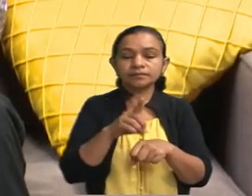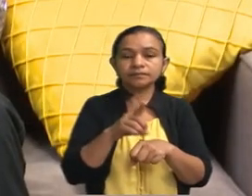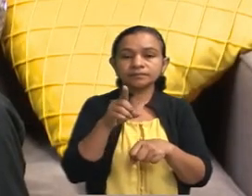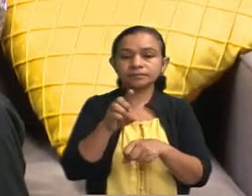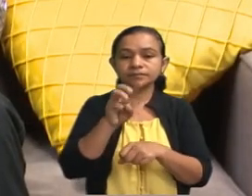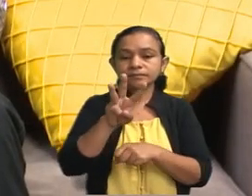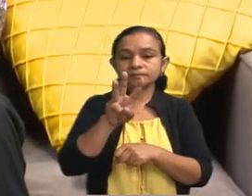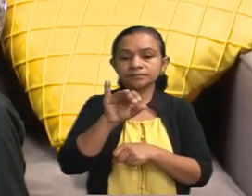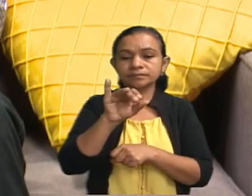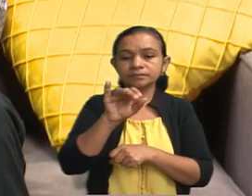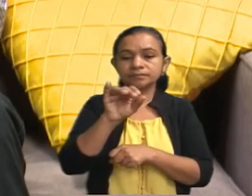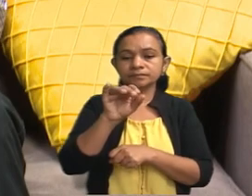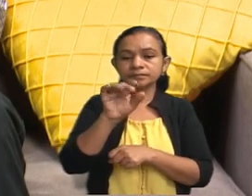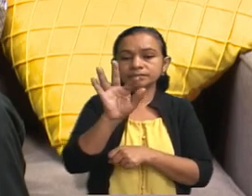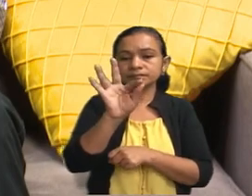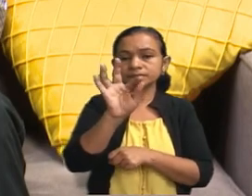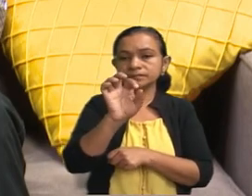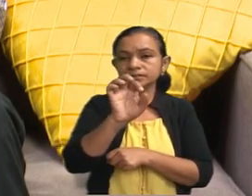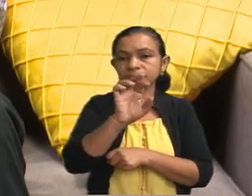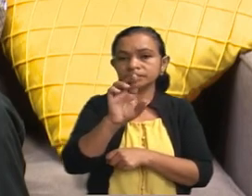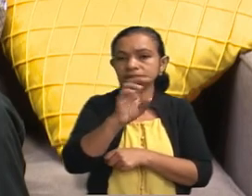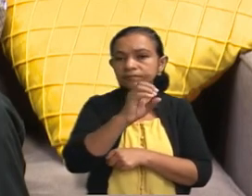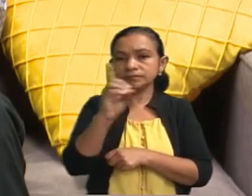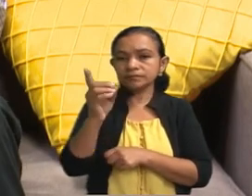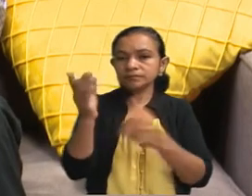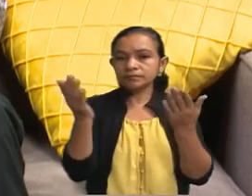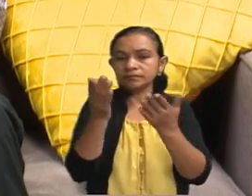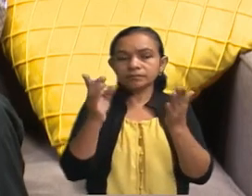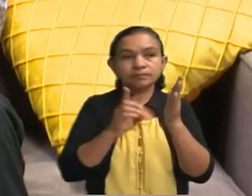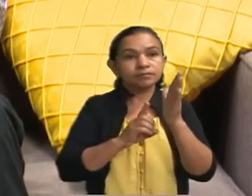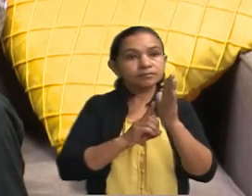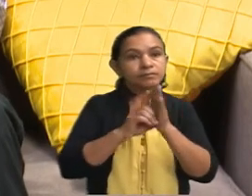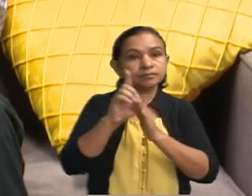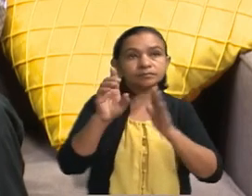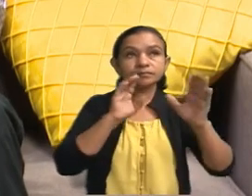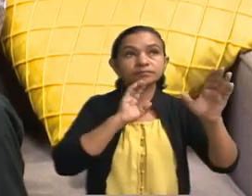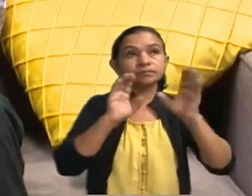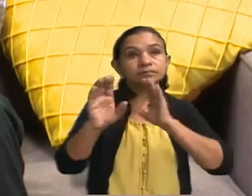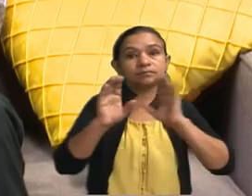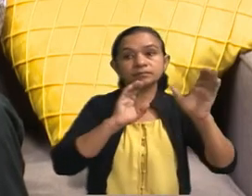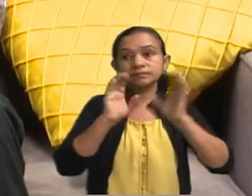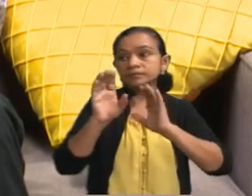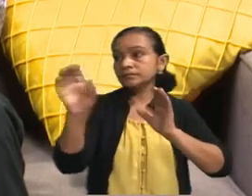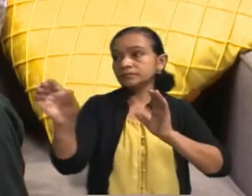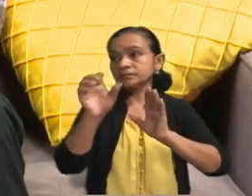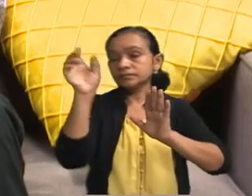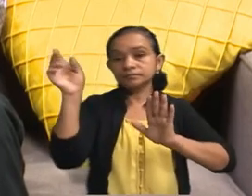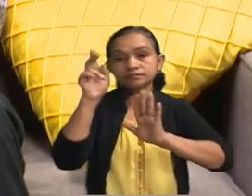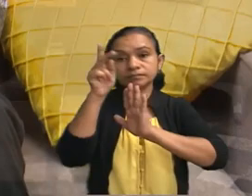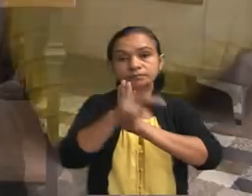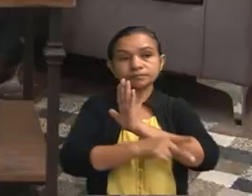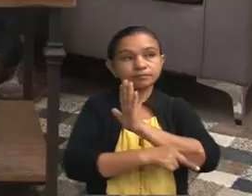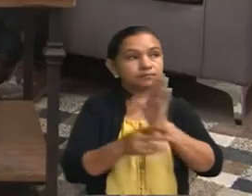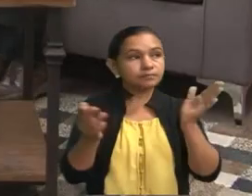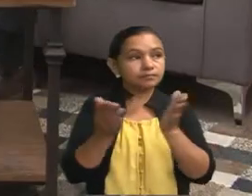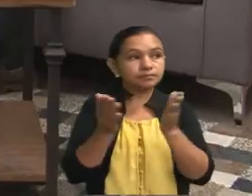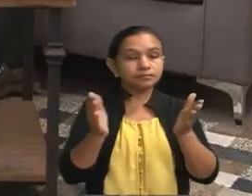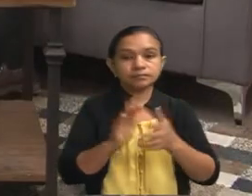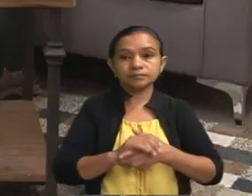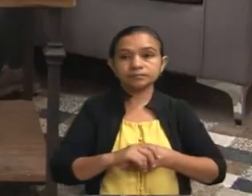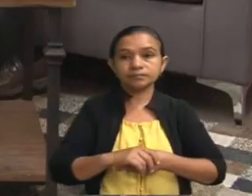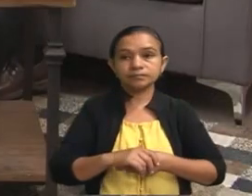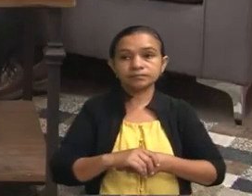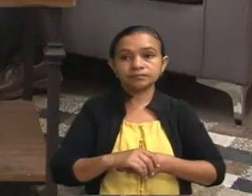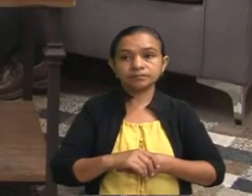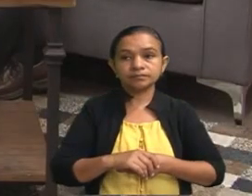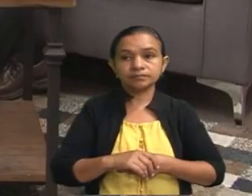Wilfred, ¿cómo se va a desarrollar precisamente el proceso de comunicación e interacción con los demás países en la región?